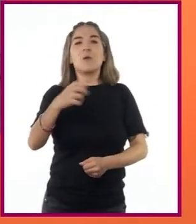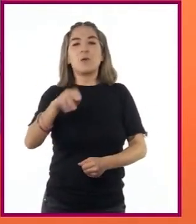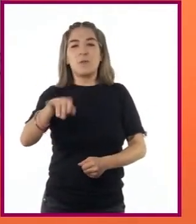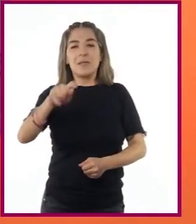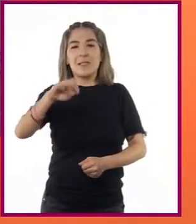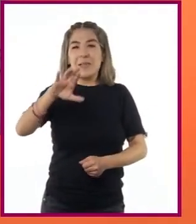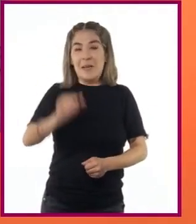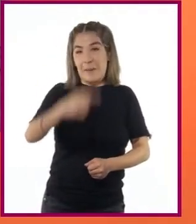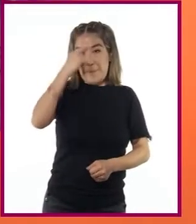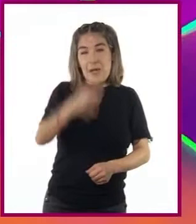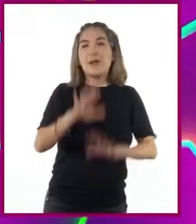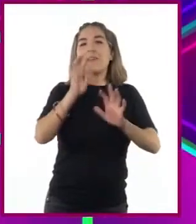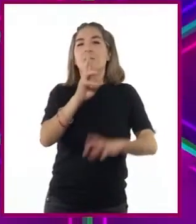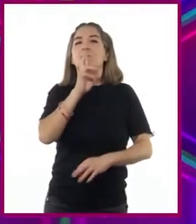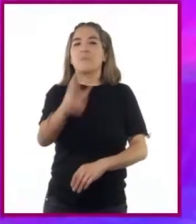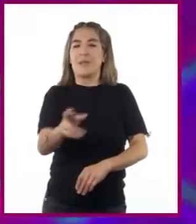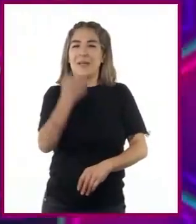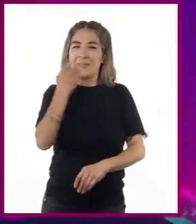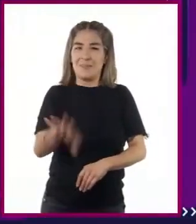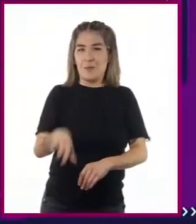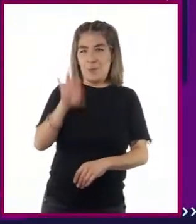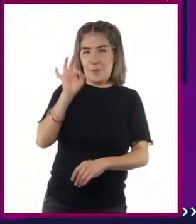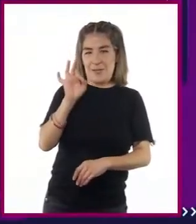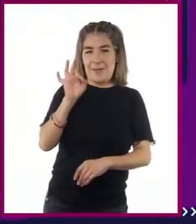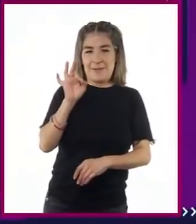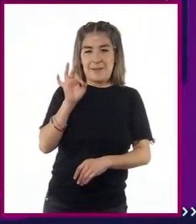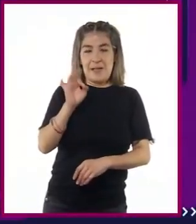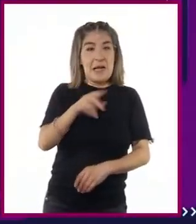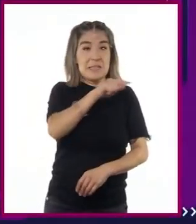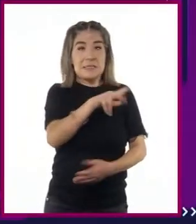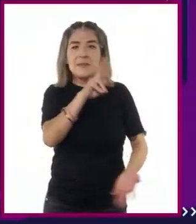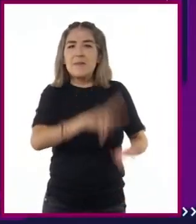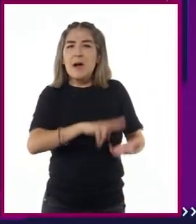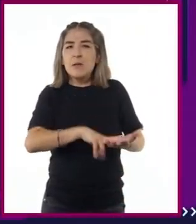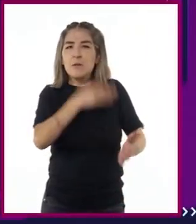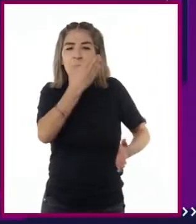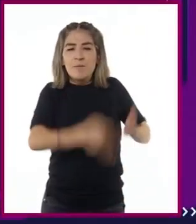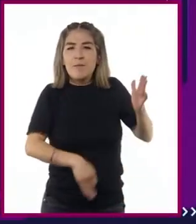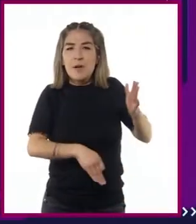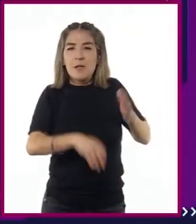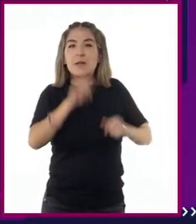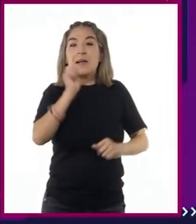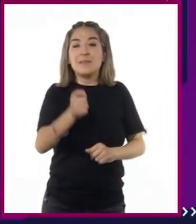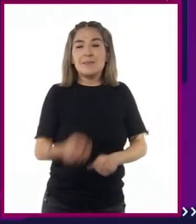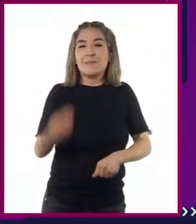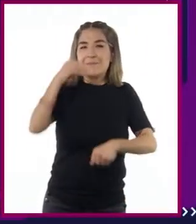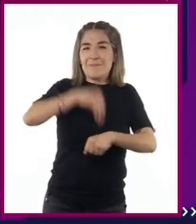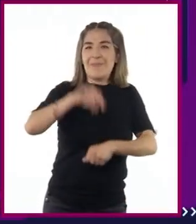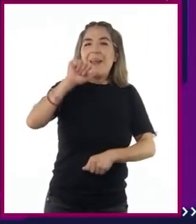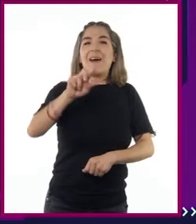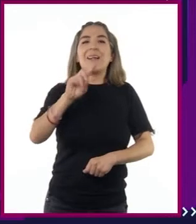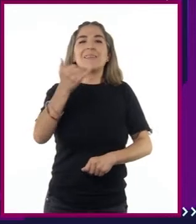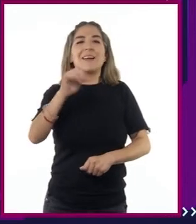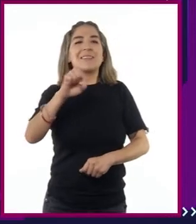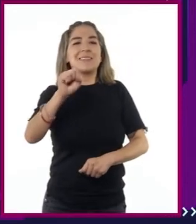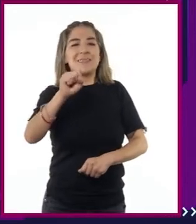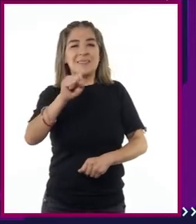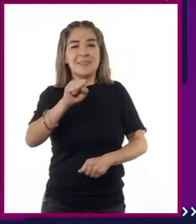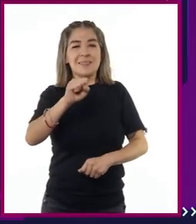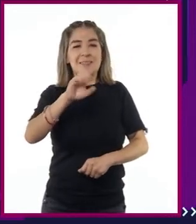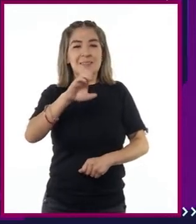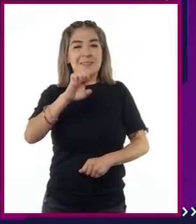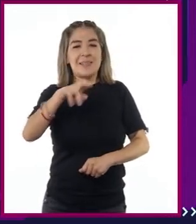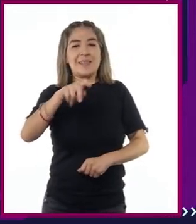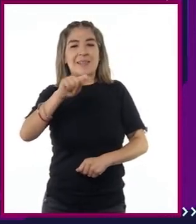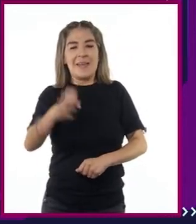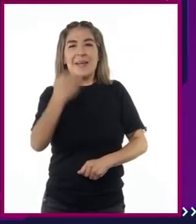para encontrar el resultado. El valor faltante es el cateto adyacente, por lo tanto,